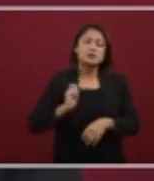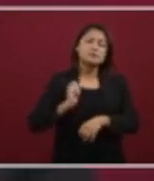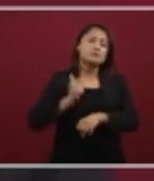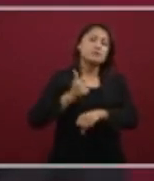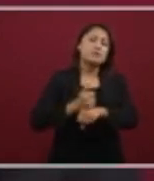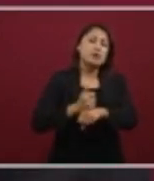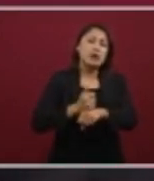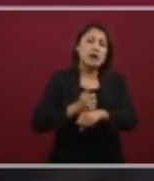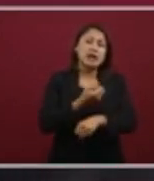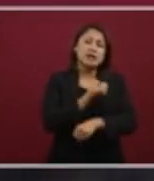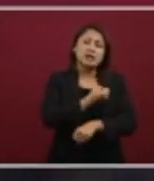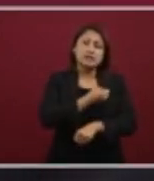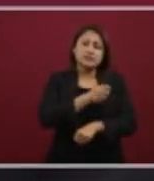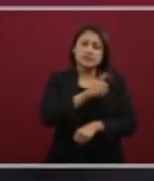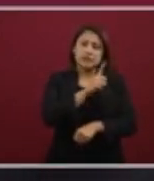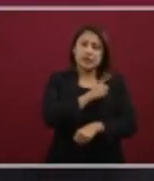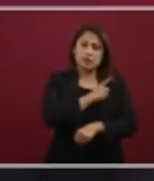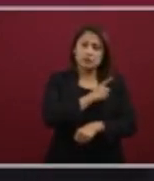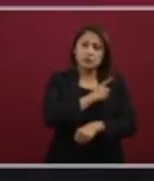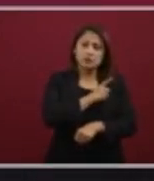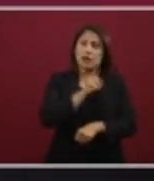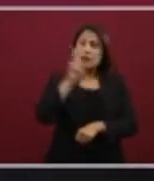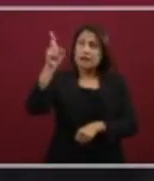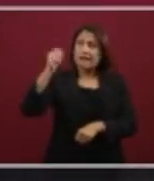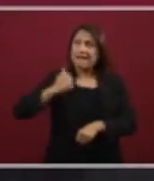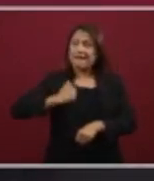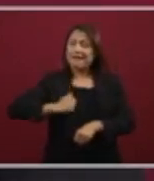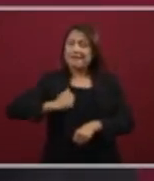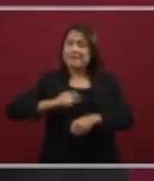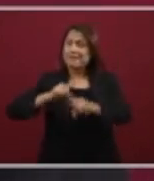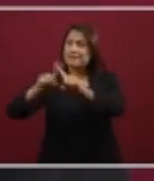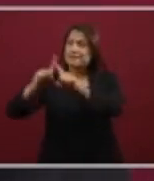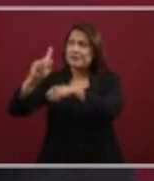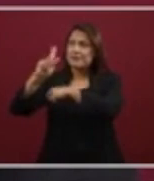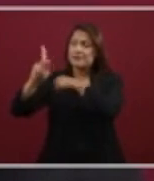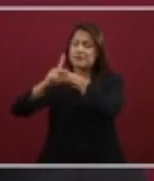Canadá, como el de los países nórdicos.